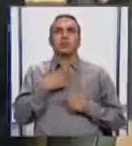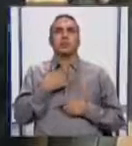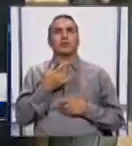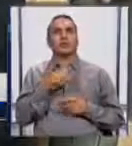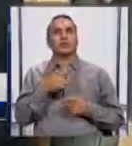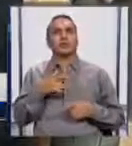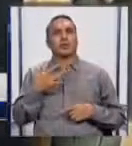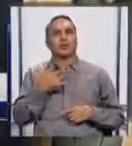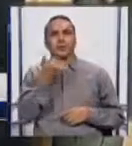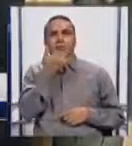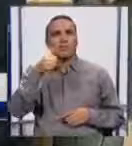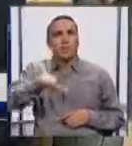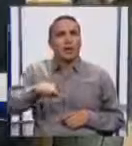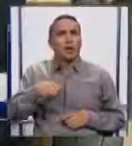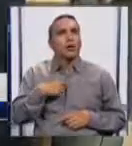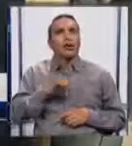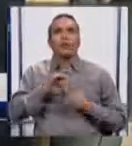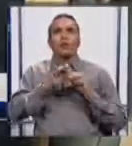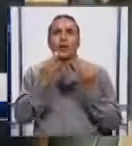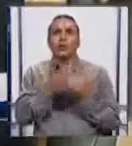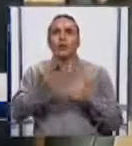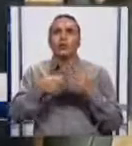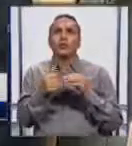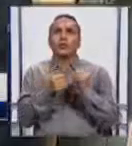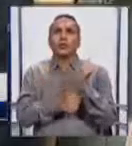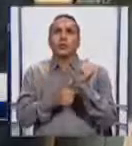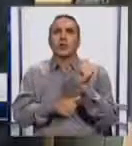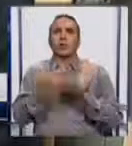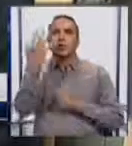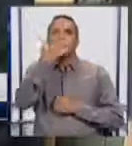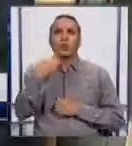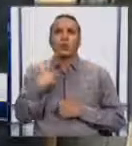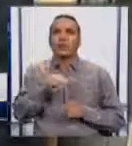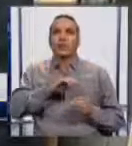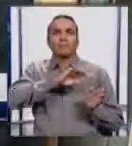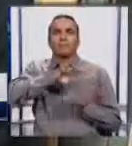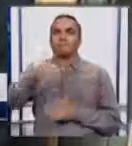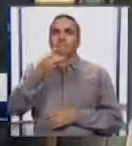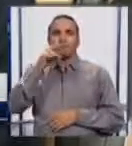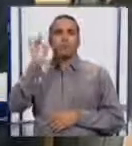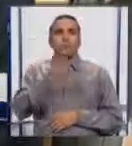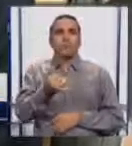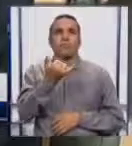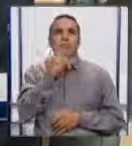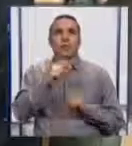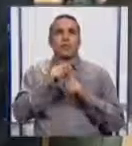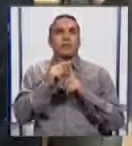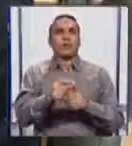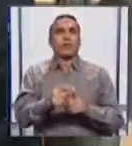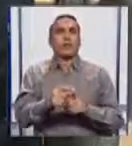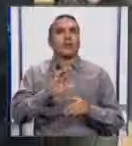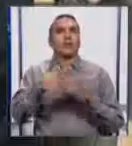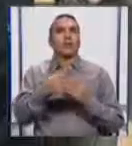Nuestra familia, nuestros hermanos afroecuatorianos, rechazamos de toda índole estas clases y estas expresiones.